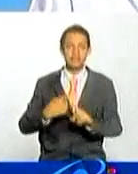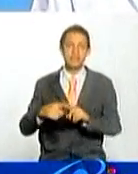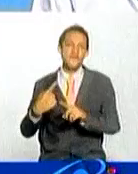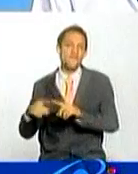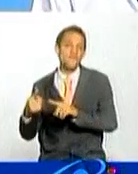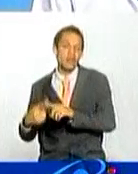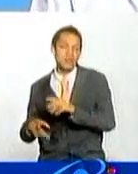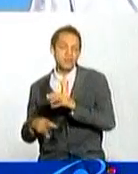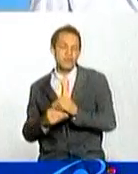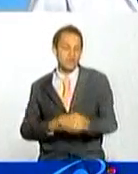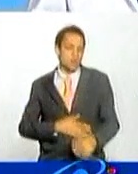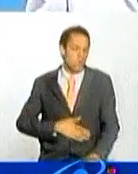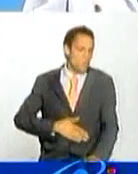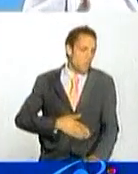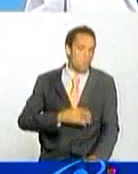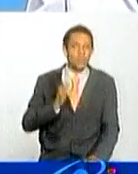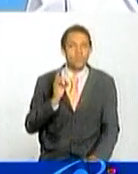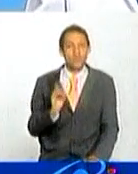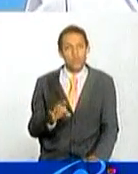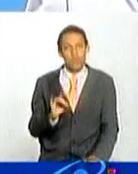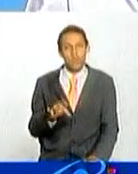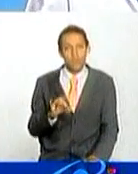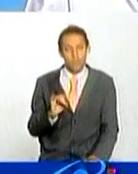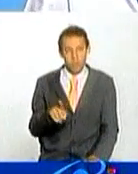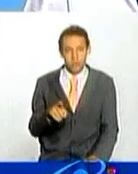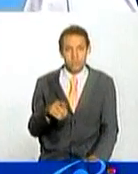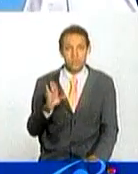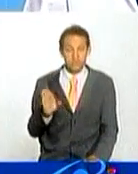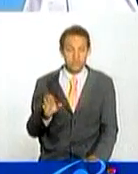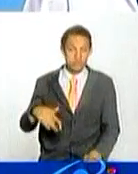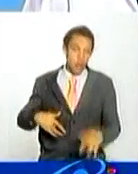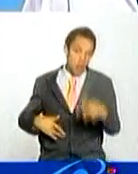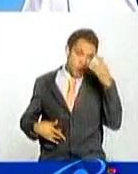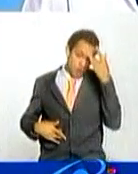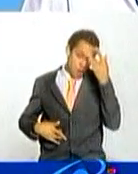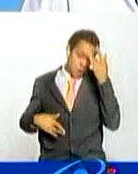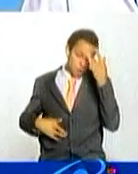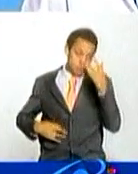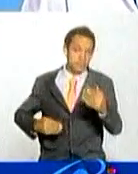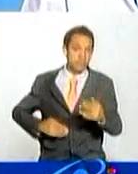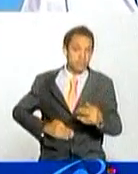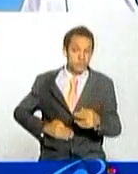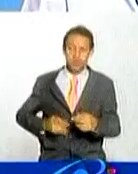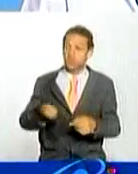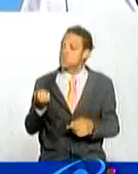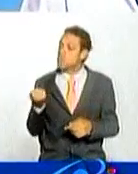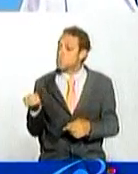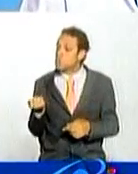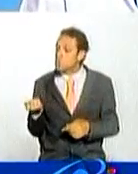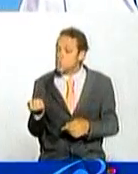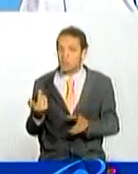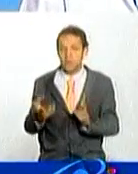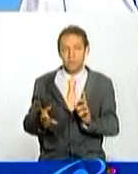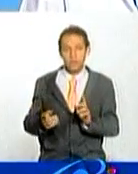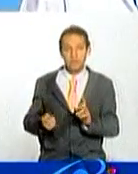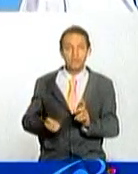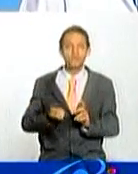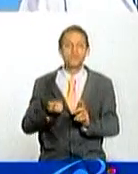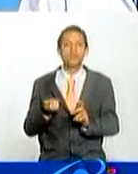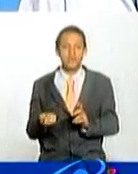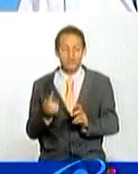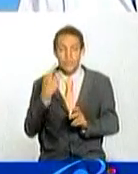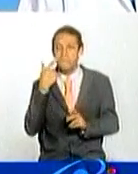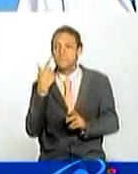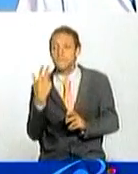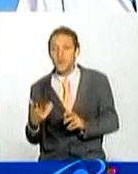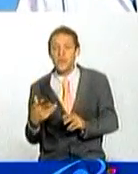dolor abdominal, sí, digamos que puede ser de la vesícula o del hígado, pero puede ser ahí al ladito, y al ladito lo que ustedes van a ver,